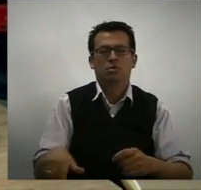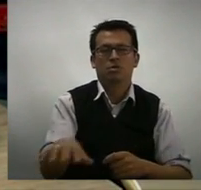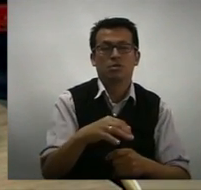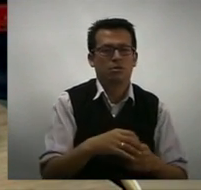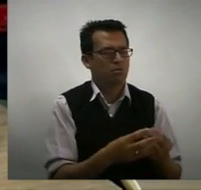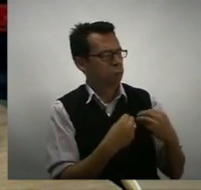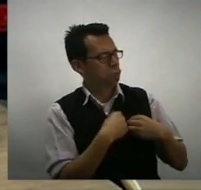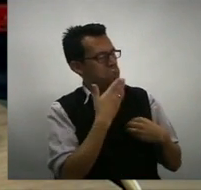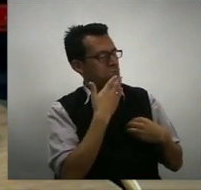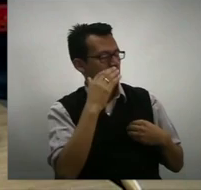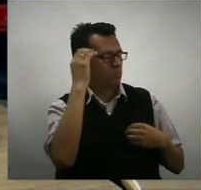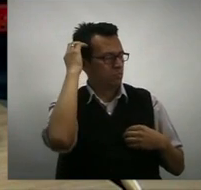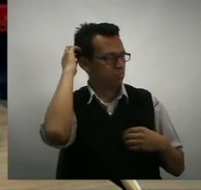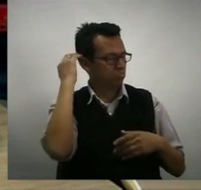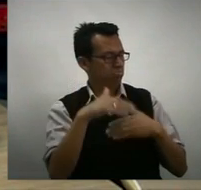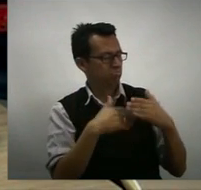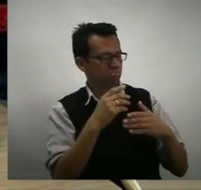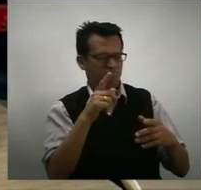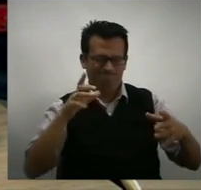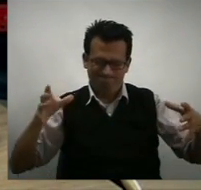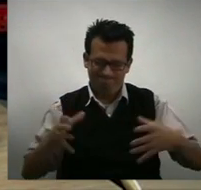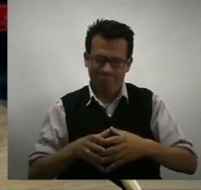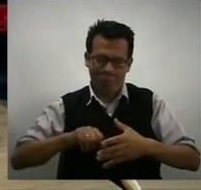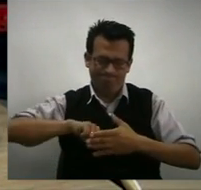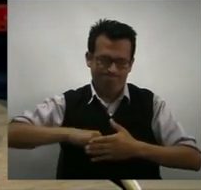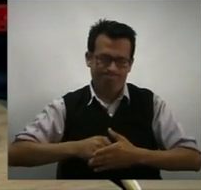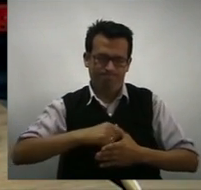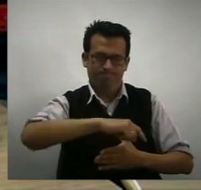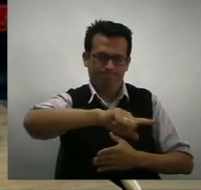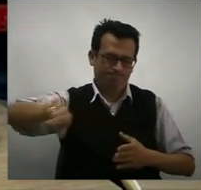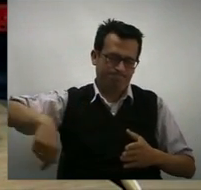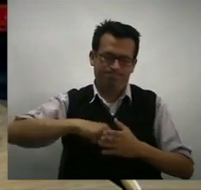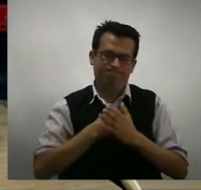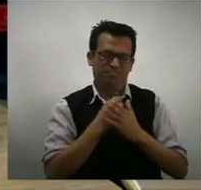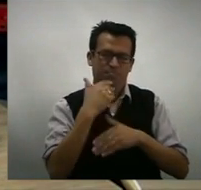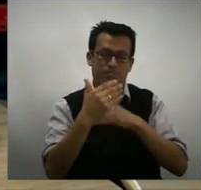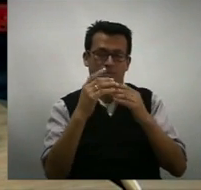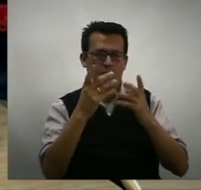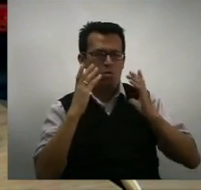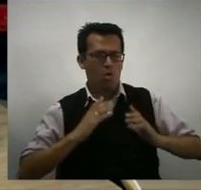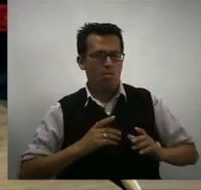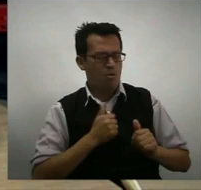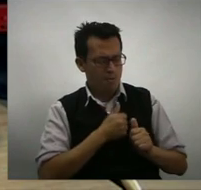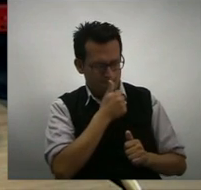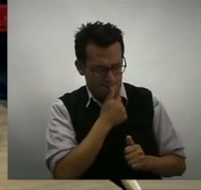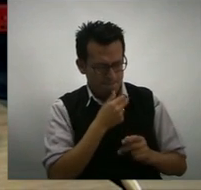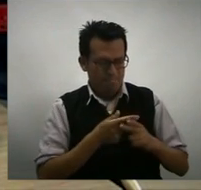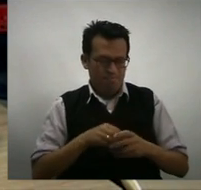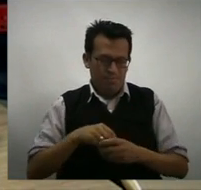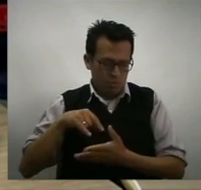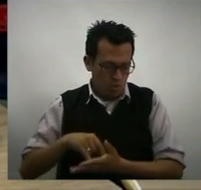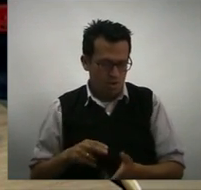se fundamenta en el edificio, aparatos de encierro que giran generalmente en torno al cuerpo, a la sumisión del cuerpo,